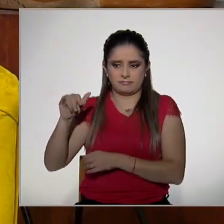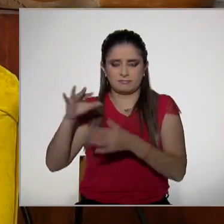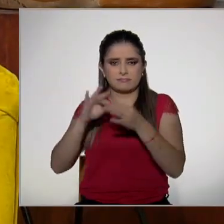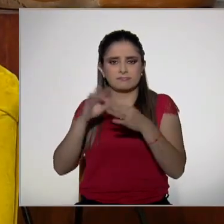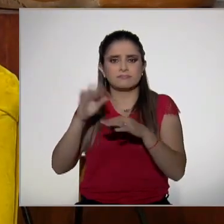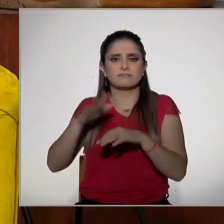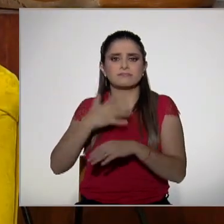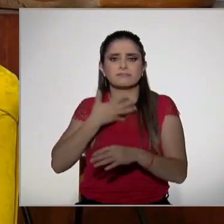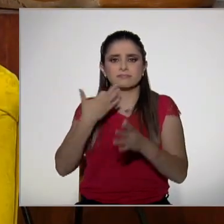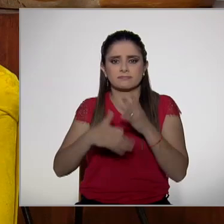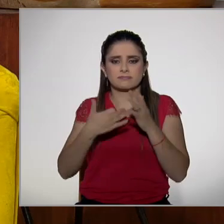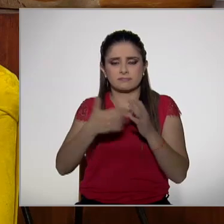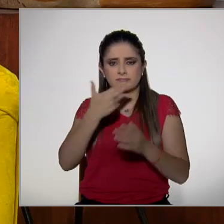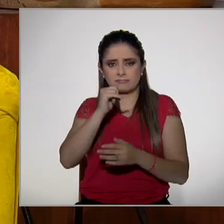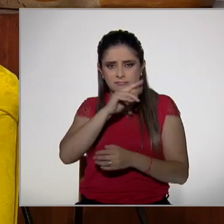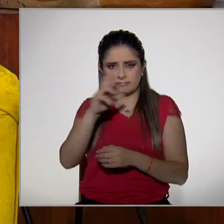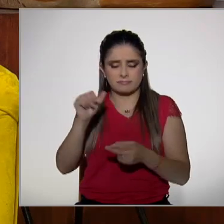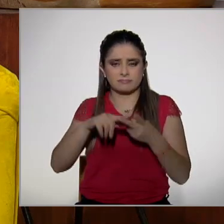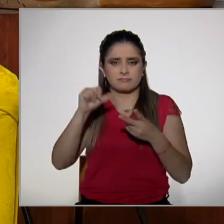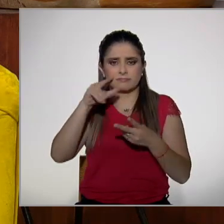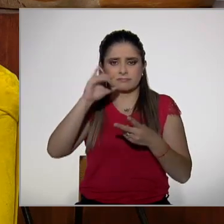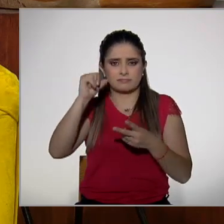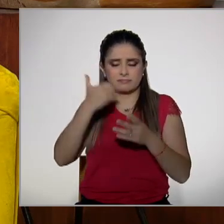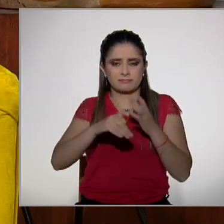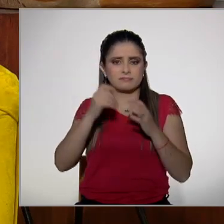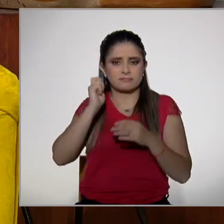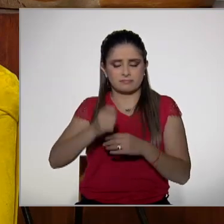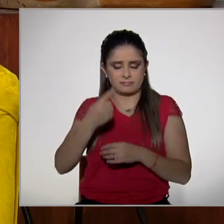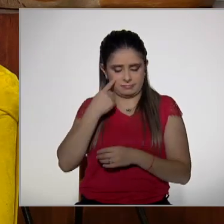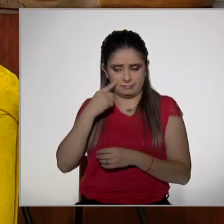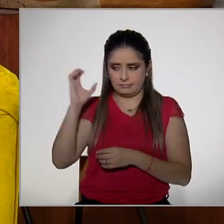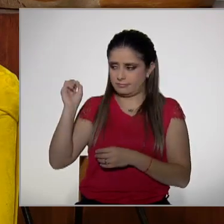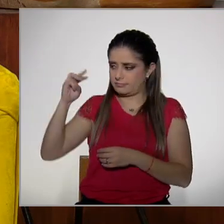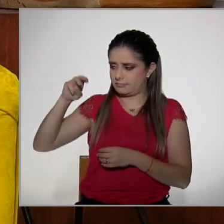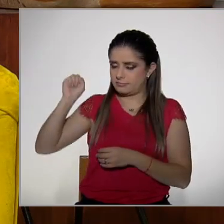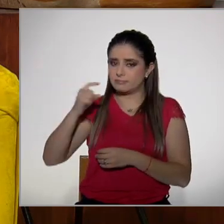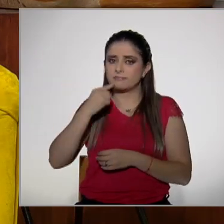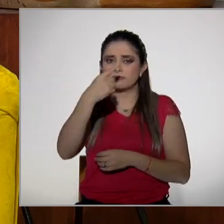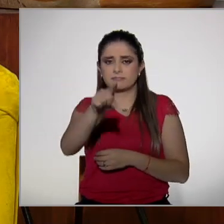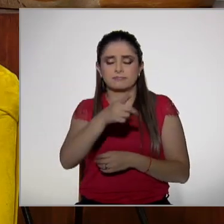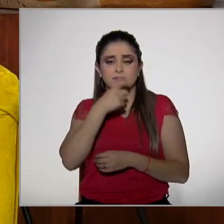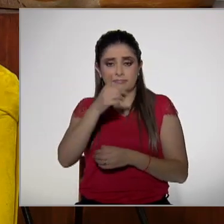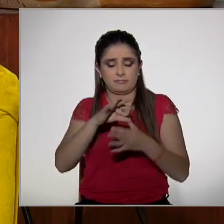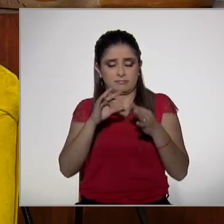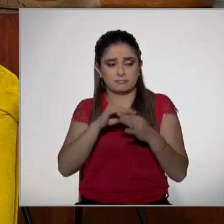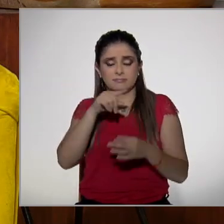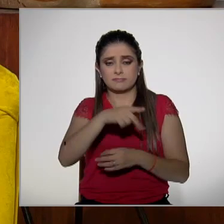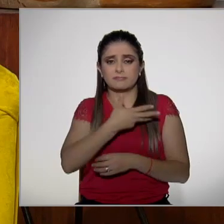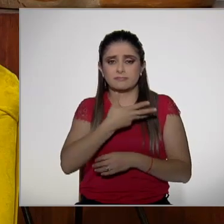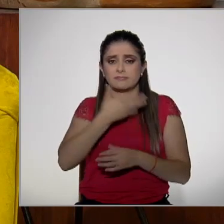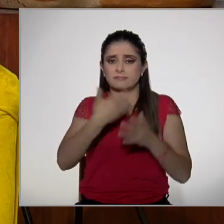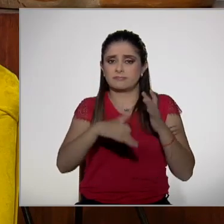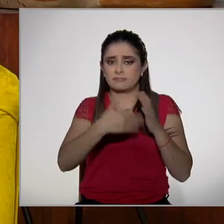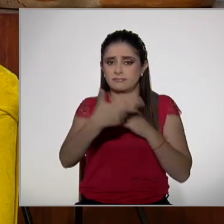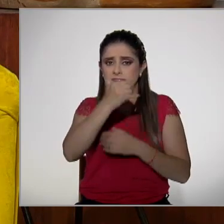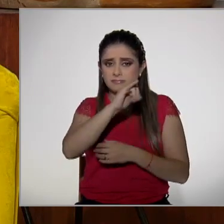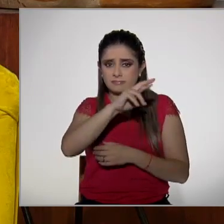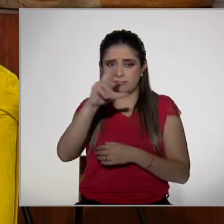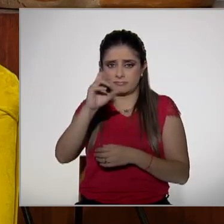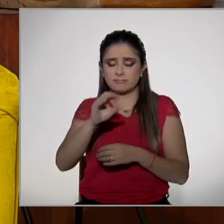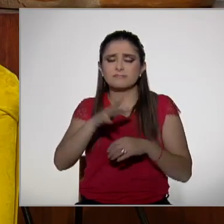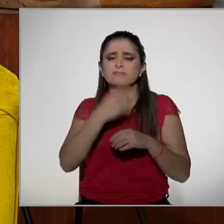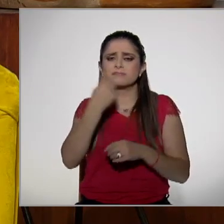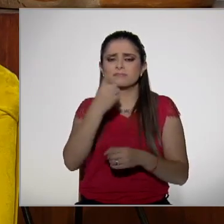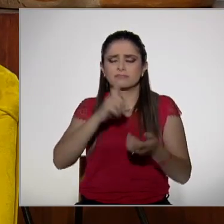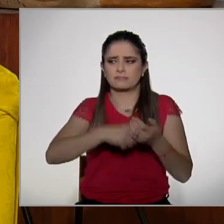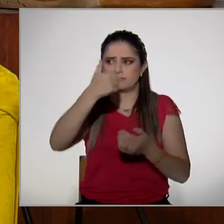deficiencia de hierro y a la anemia la oms y establece que la deficiencia de hierro está muy asociada a la carencia oa las posibilidades que